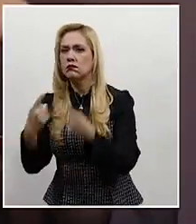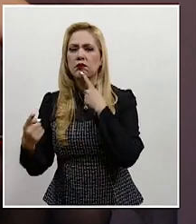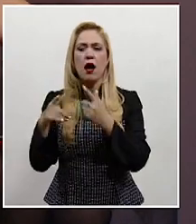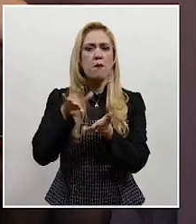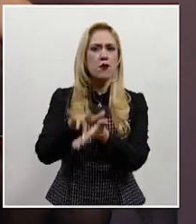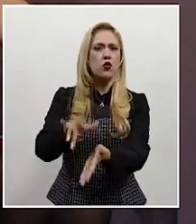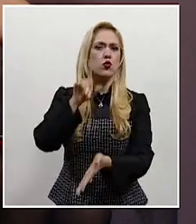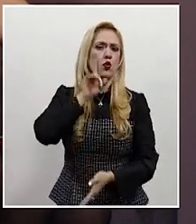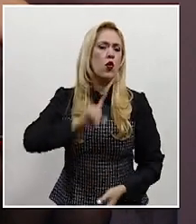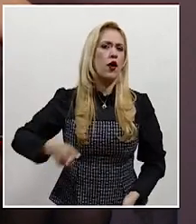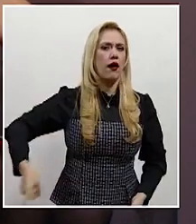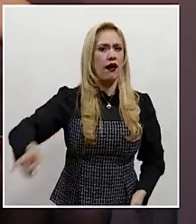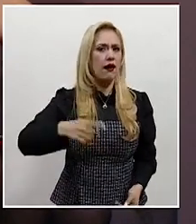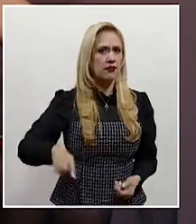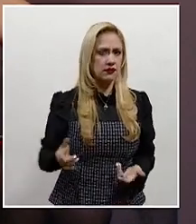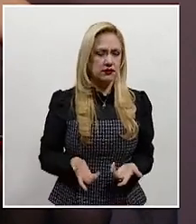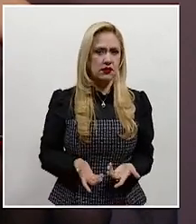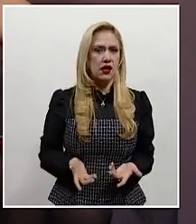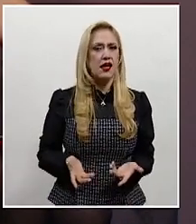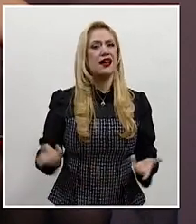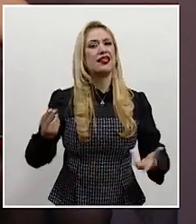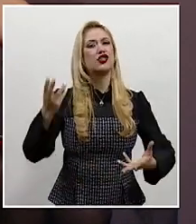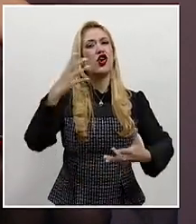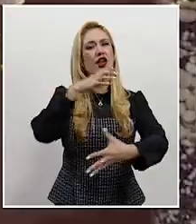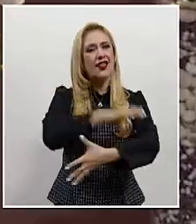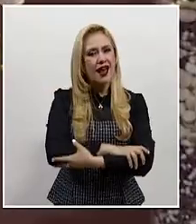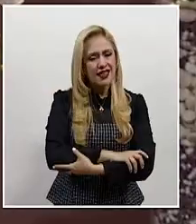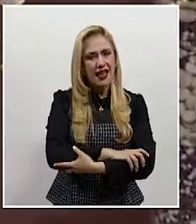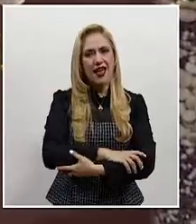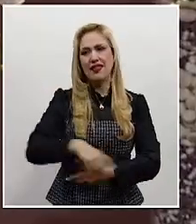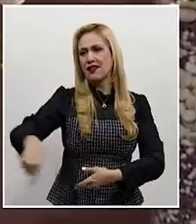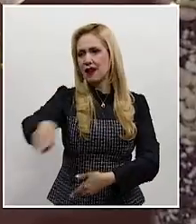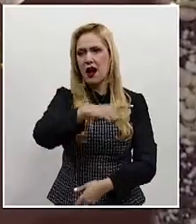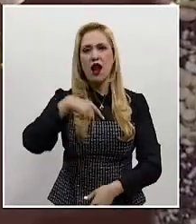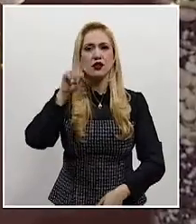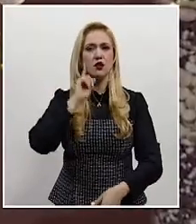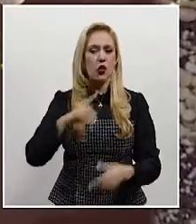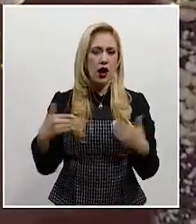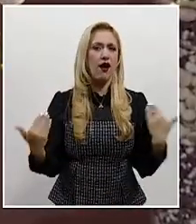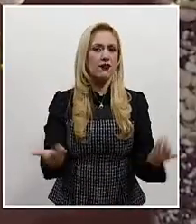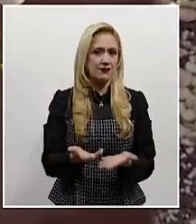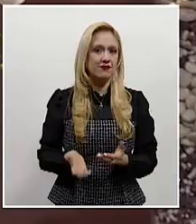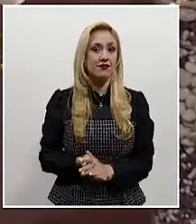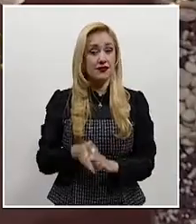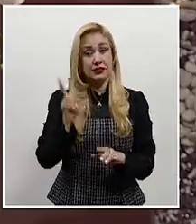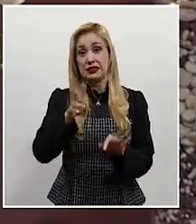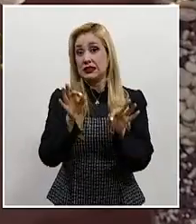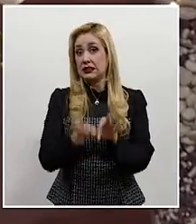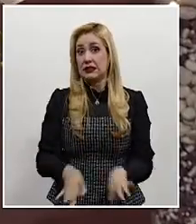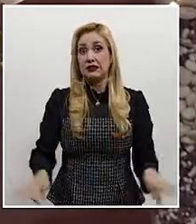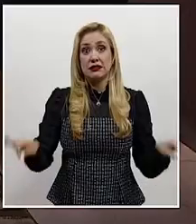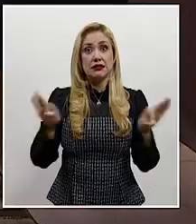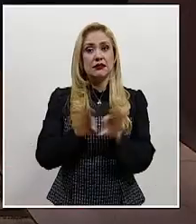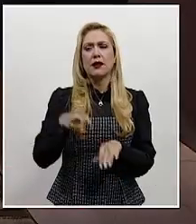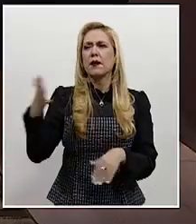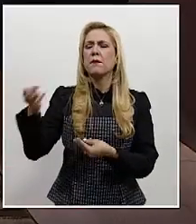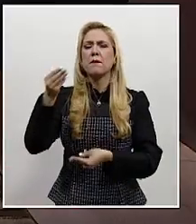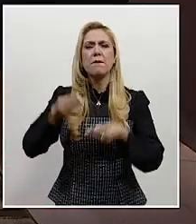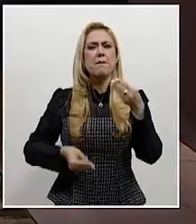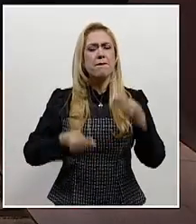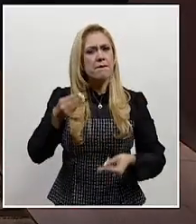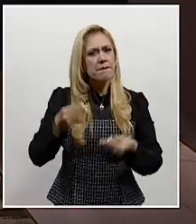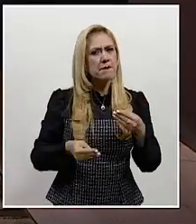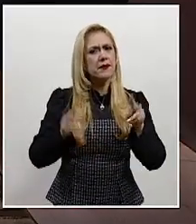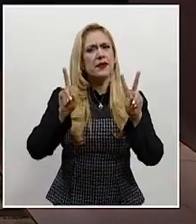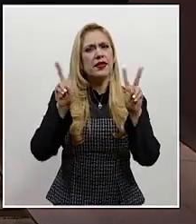Porque eso tiene que ser también un tema de solidaridad entre nosotras mujeres. Eso es muy importante. Magistrada, en el